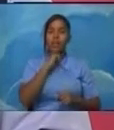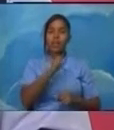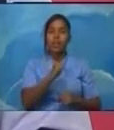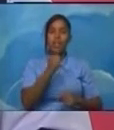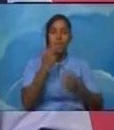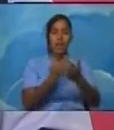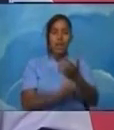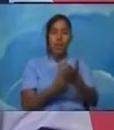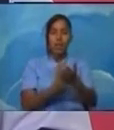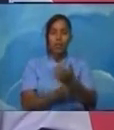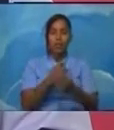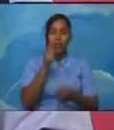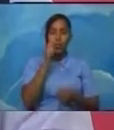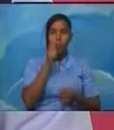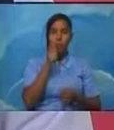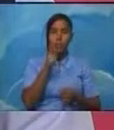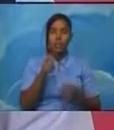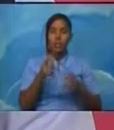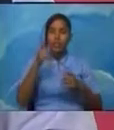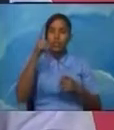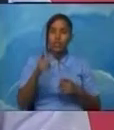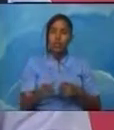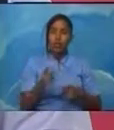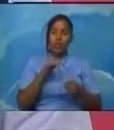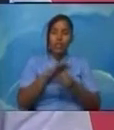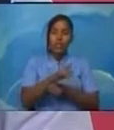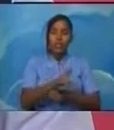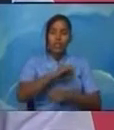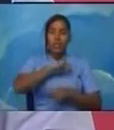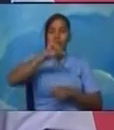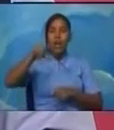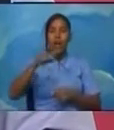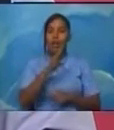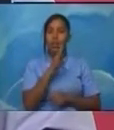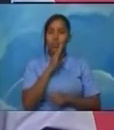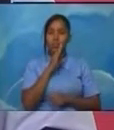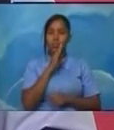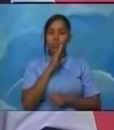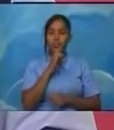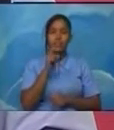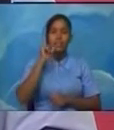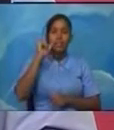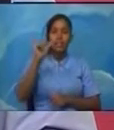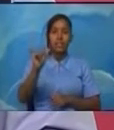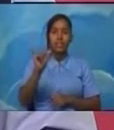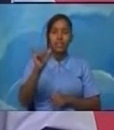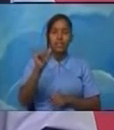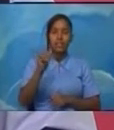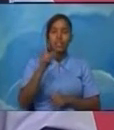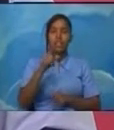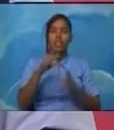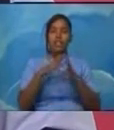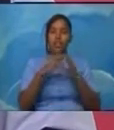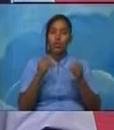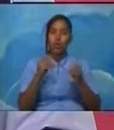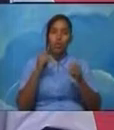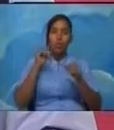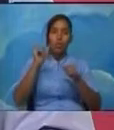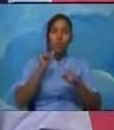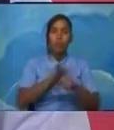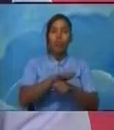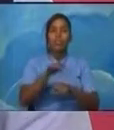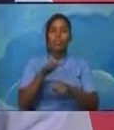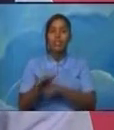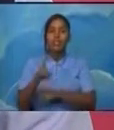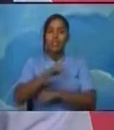era hermano de Esaú. Los hebreos son los descendientes de Jacob. Y los descendientes